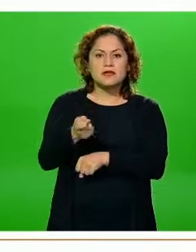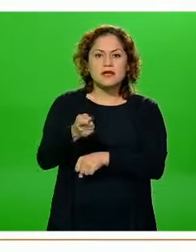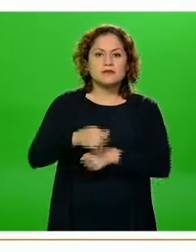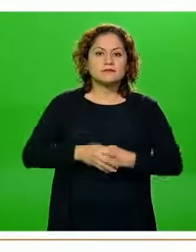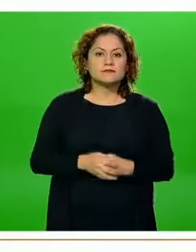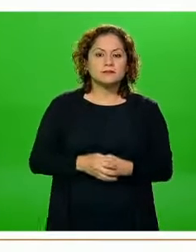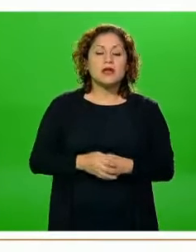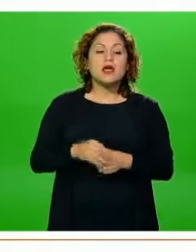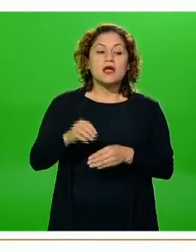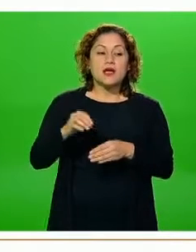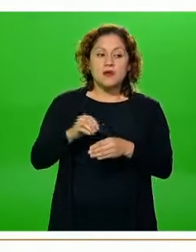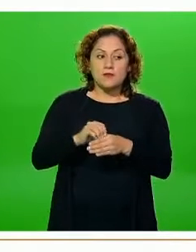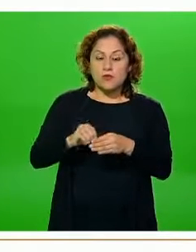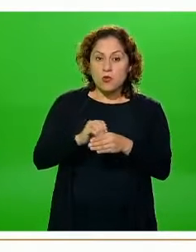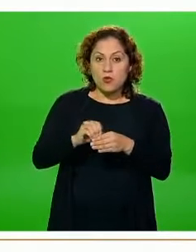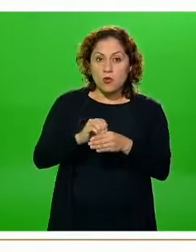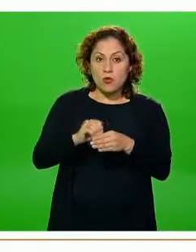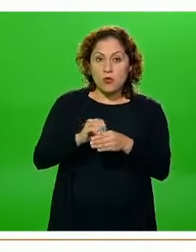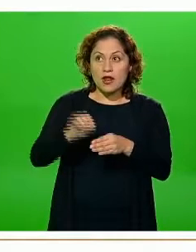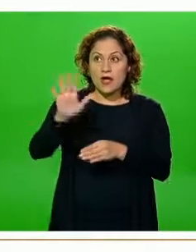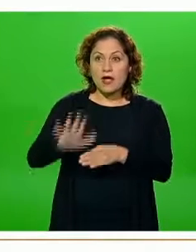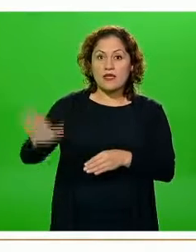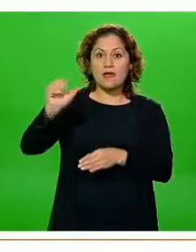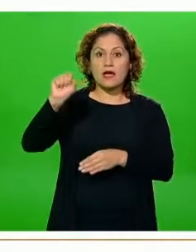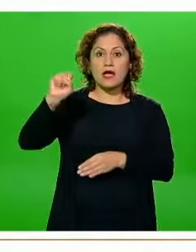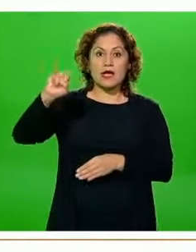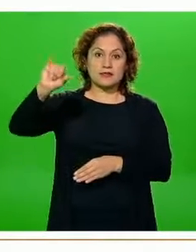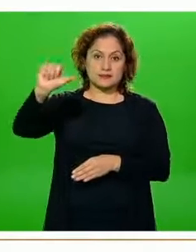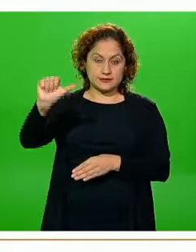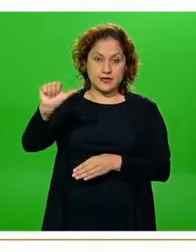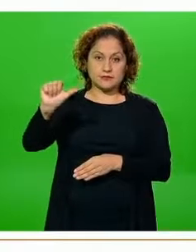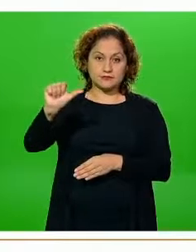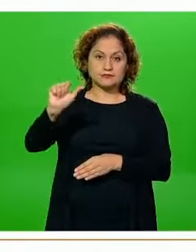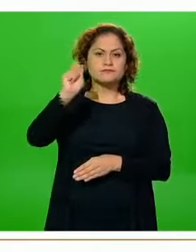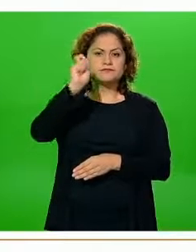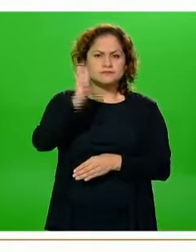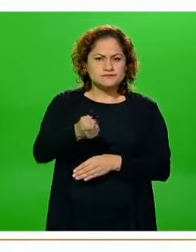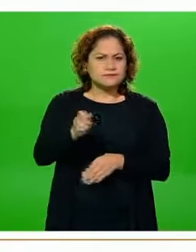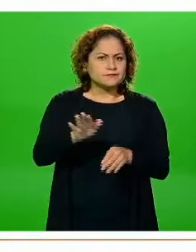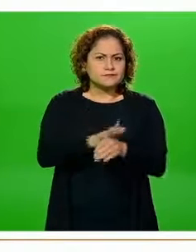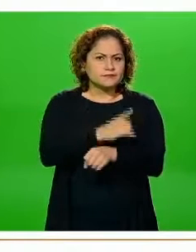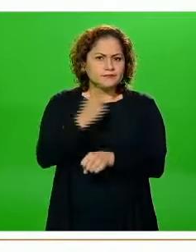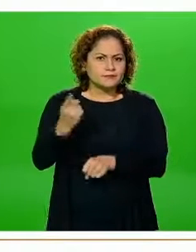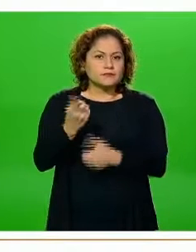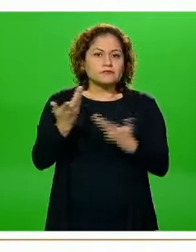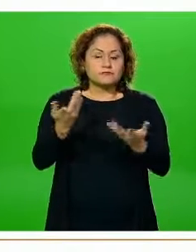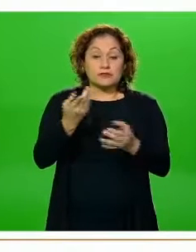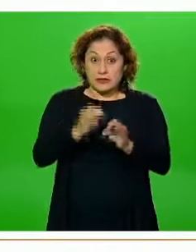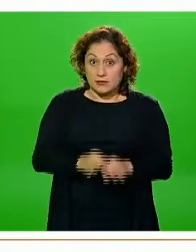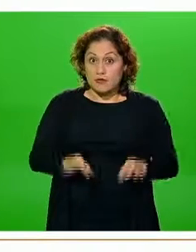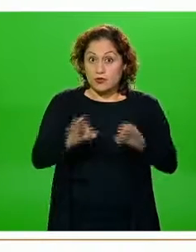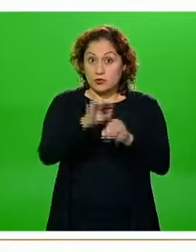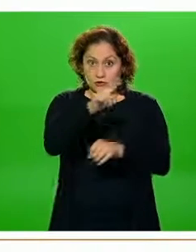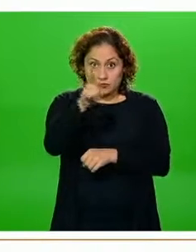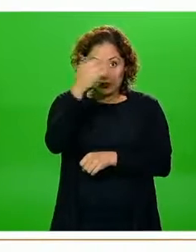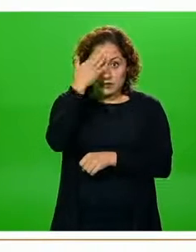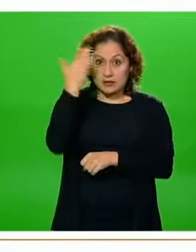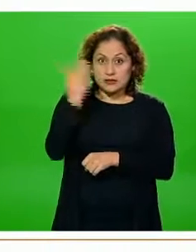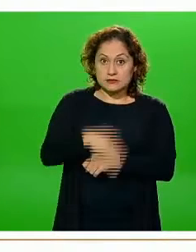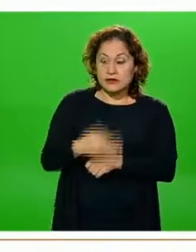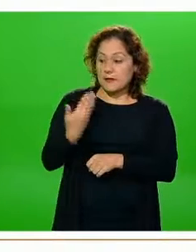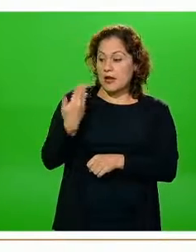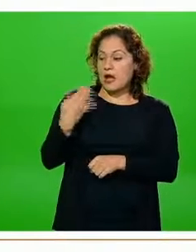color morado la barra que corresponde a Asia suroriental. Aquí es importante recalcar que en los últimos 14